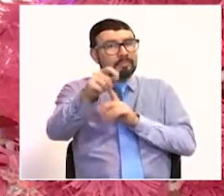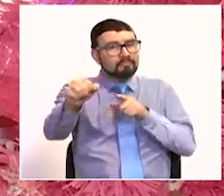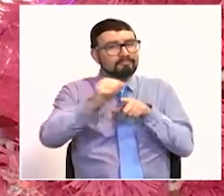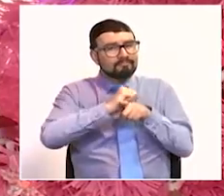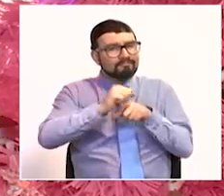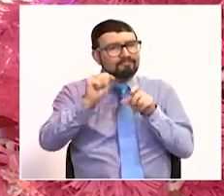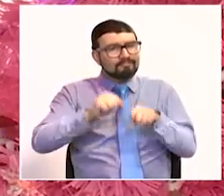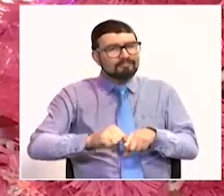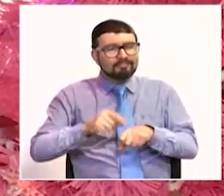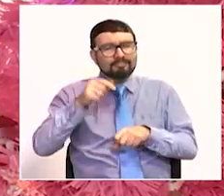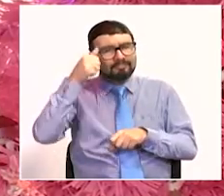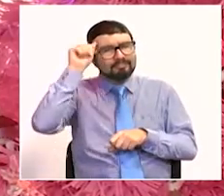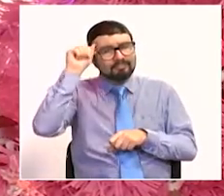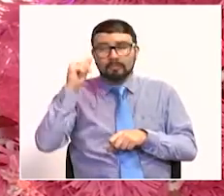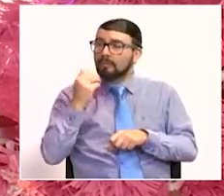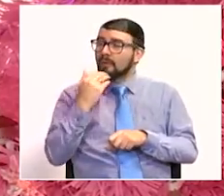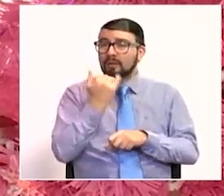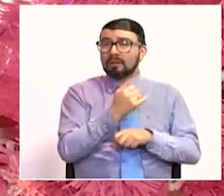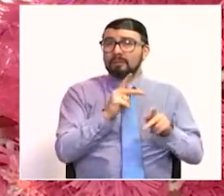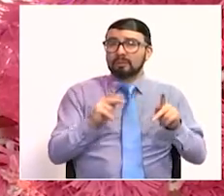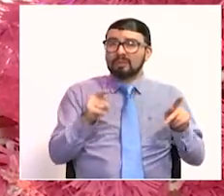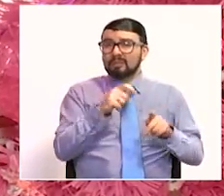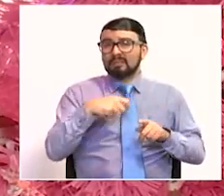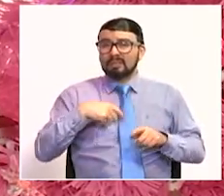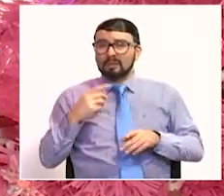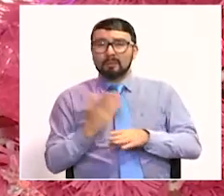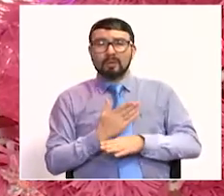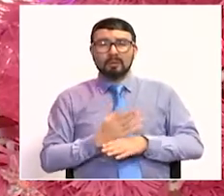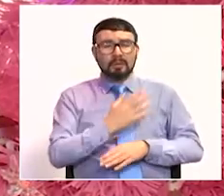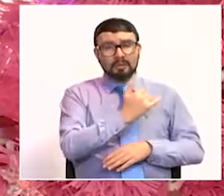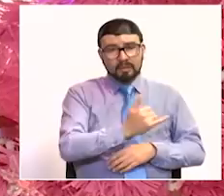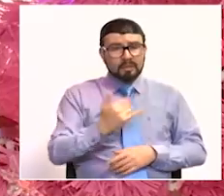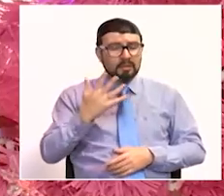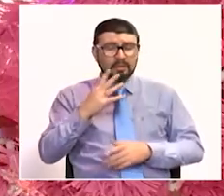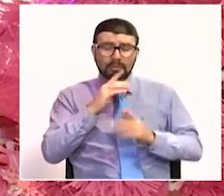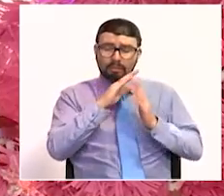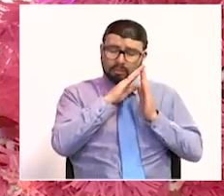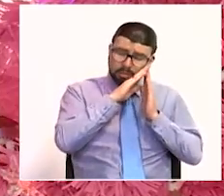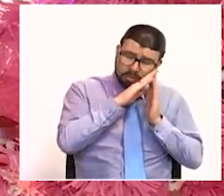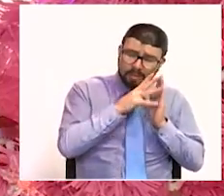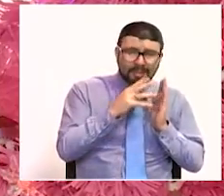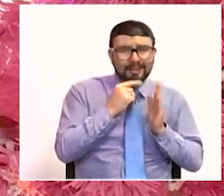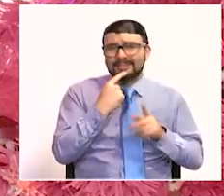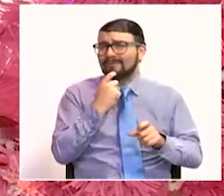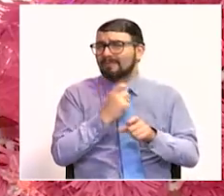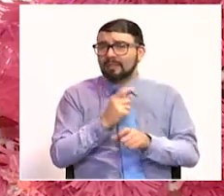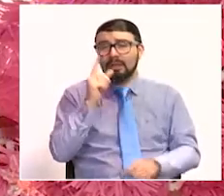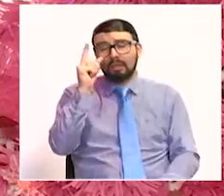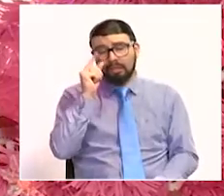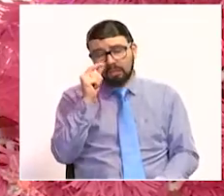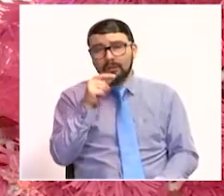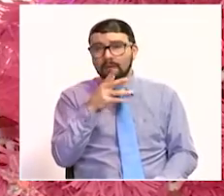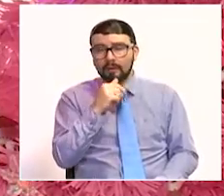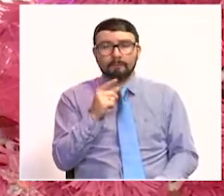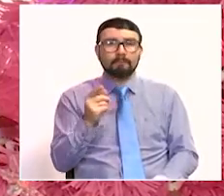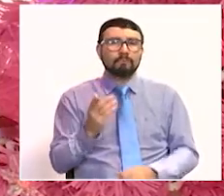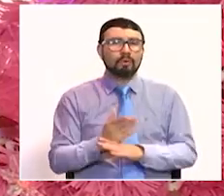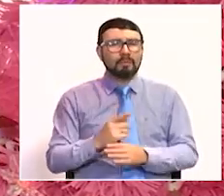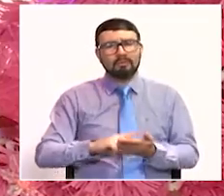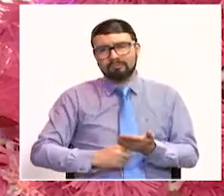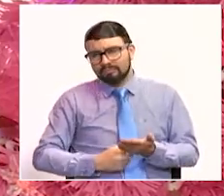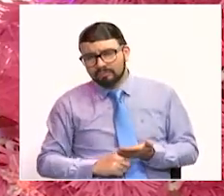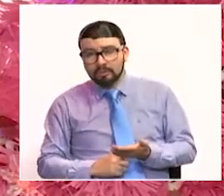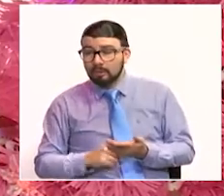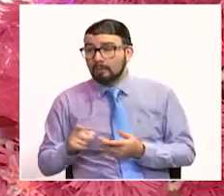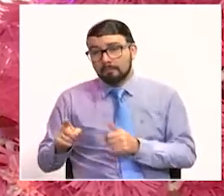recordar, las personas que están teniendo problemas con su sueño o que de pronto les da dificultad dormir, aparte de la alimentación, que es un factor